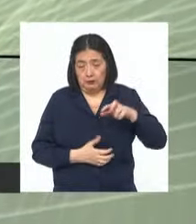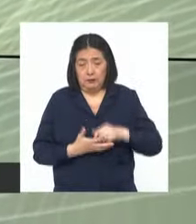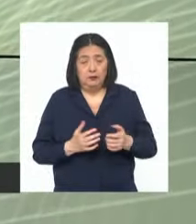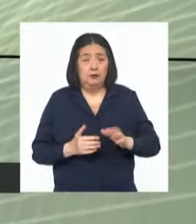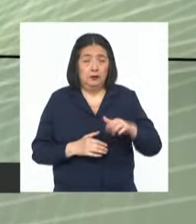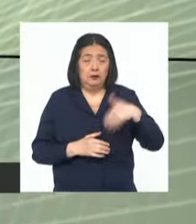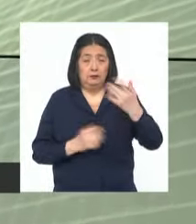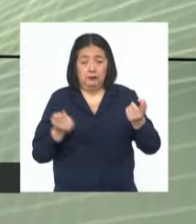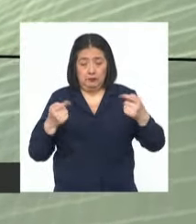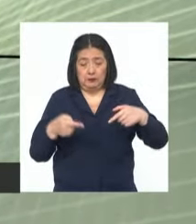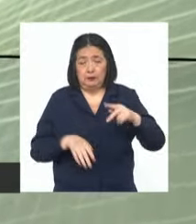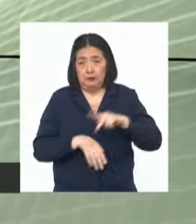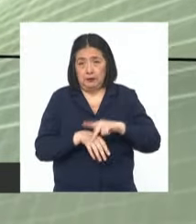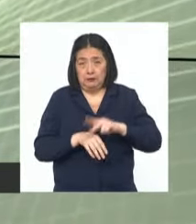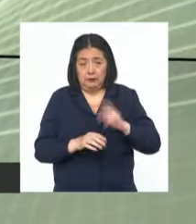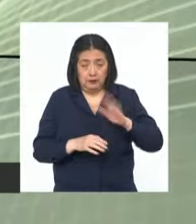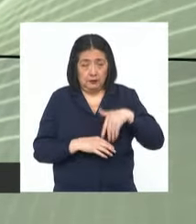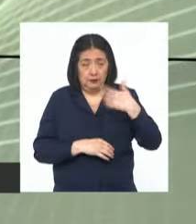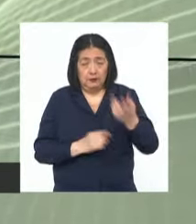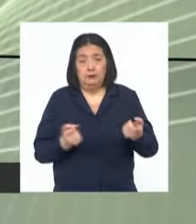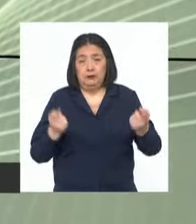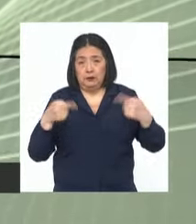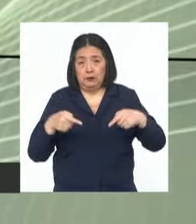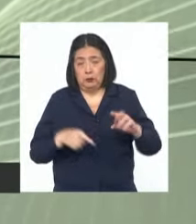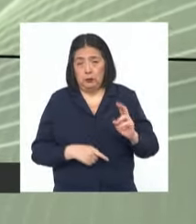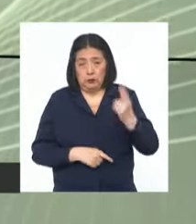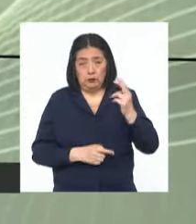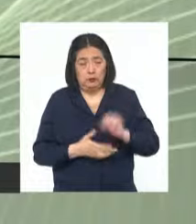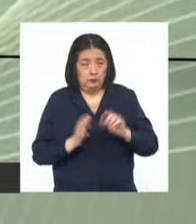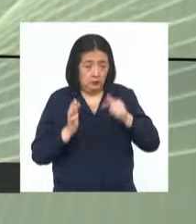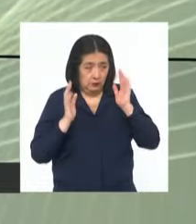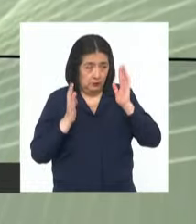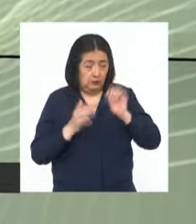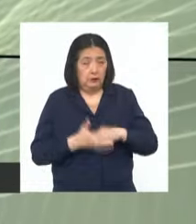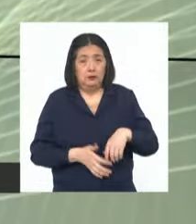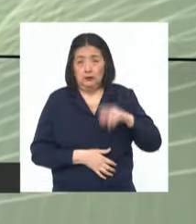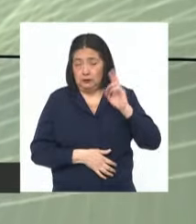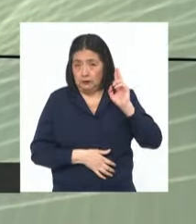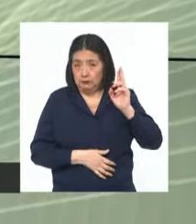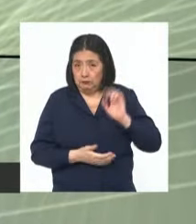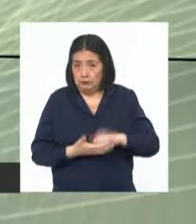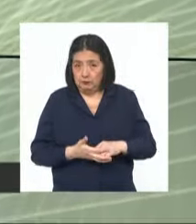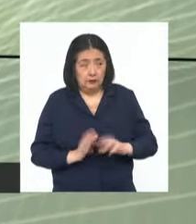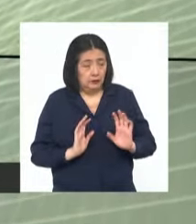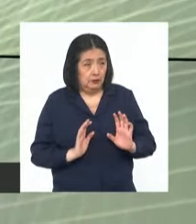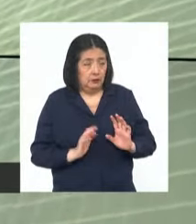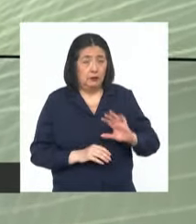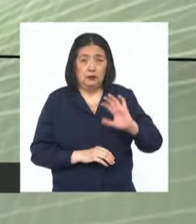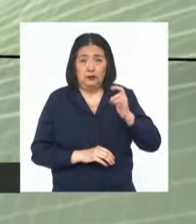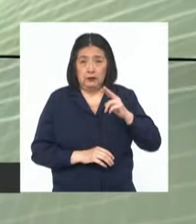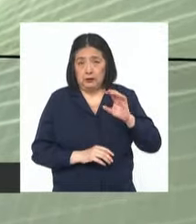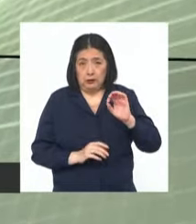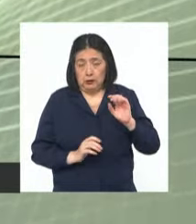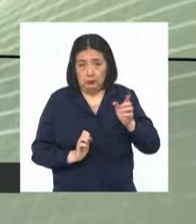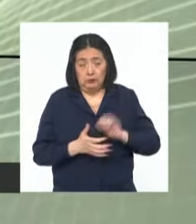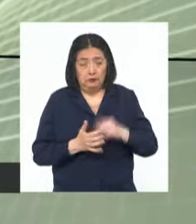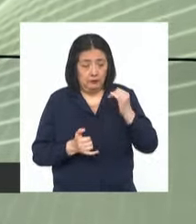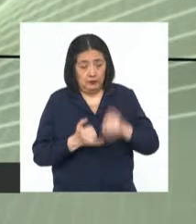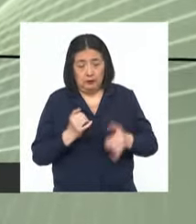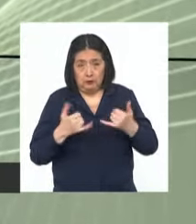enfrentarse próximamente a Paraguay y luego va a cerrar contra Uruguay. Vamos a escuchar las palabras del técnico, de José Guillermo El Chemo del Solar,